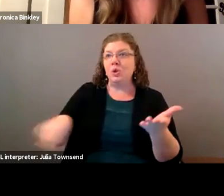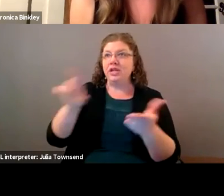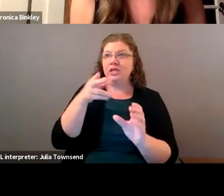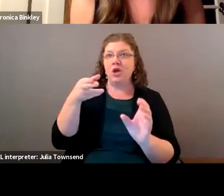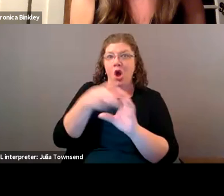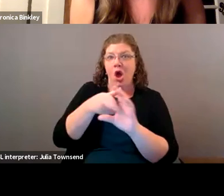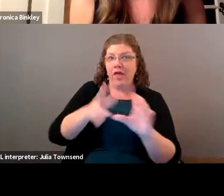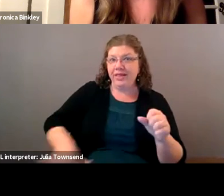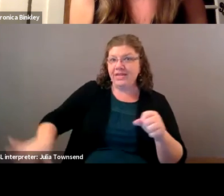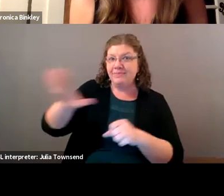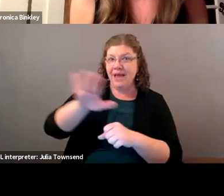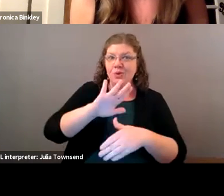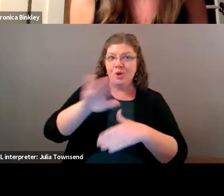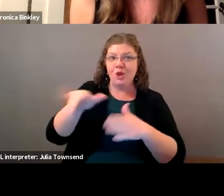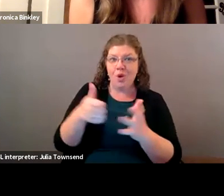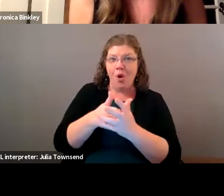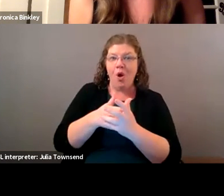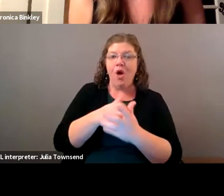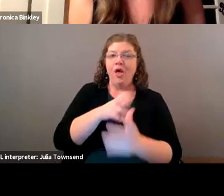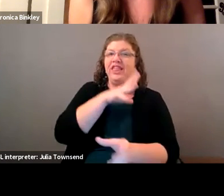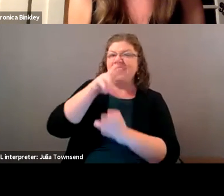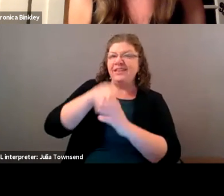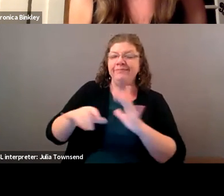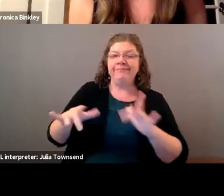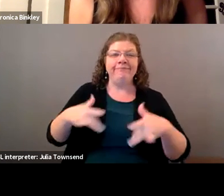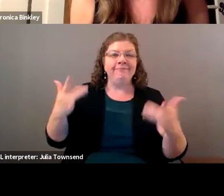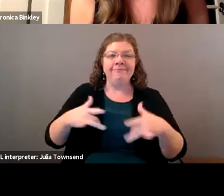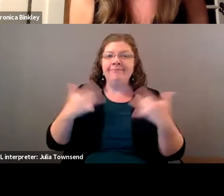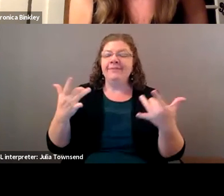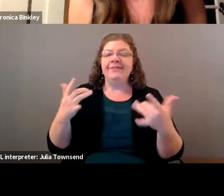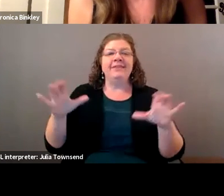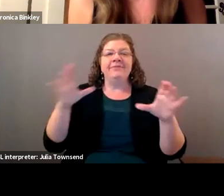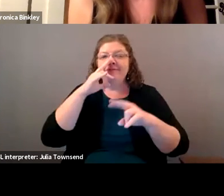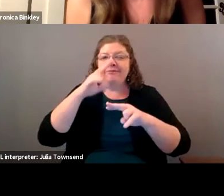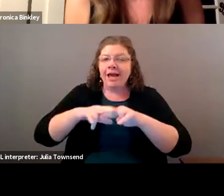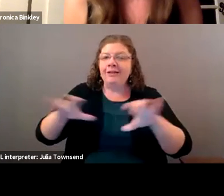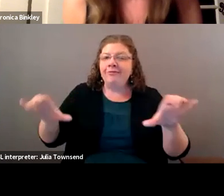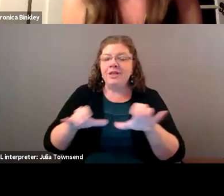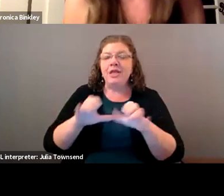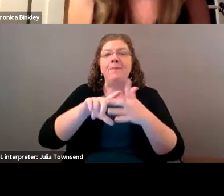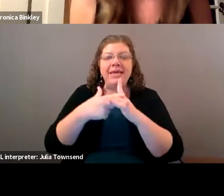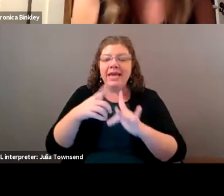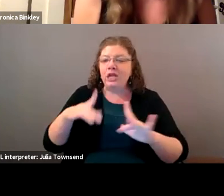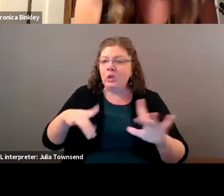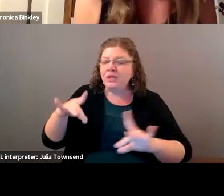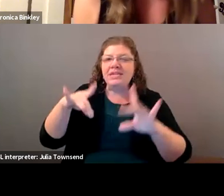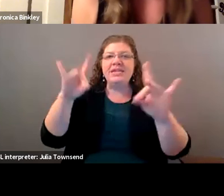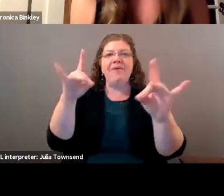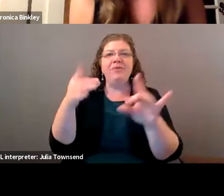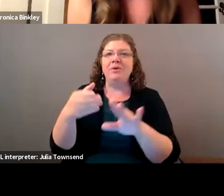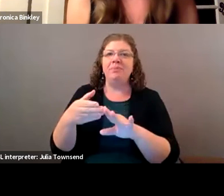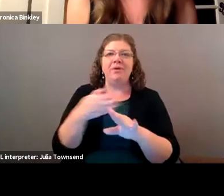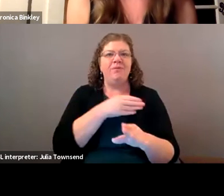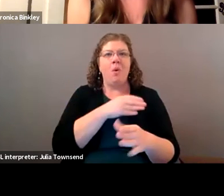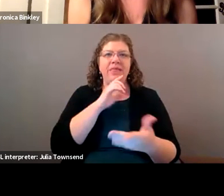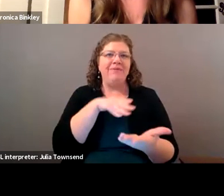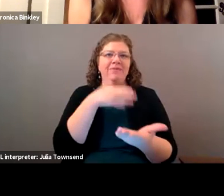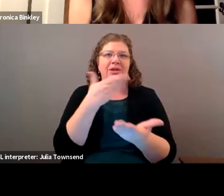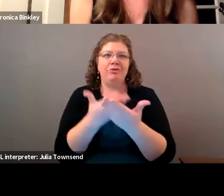al espacio con todas las actividades divertidas, para que ellos puedan comenzar a descubrir esas